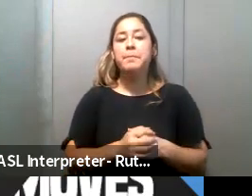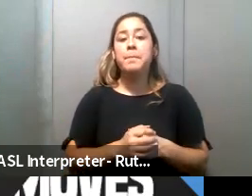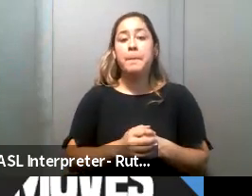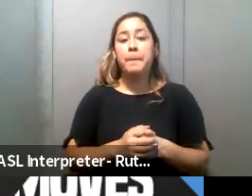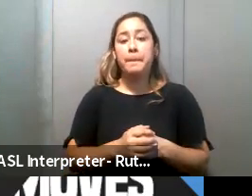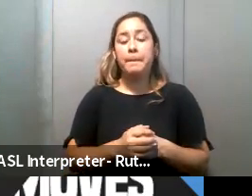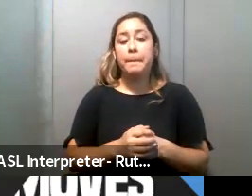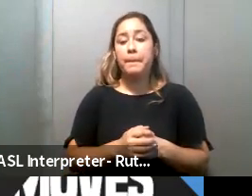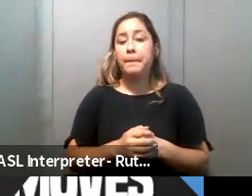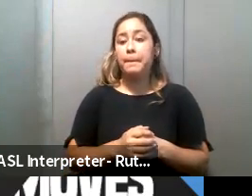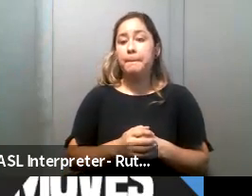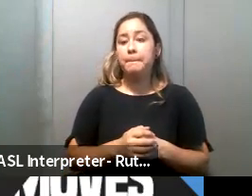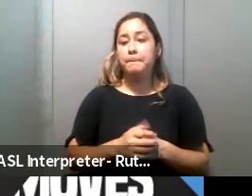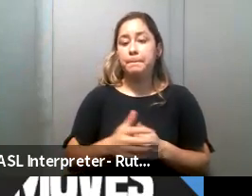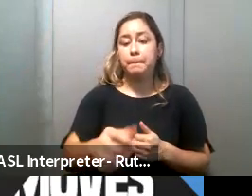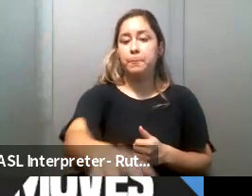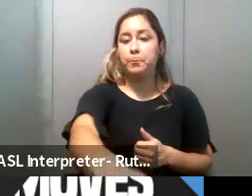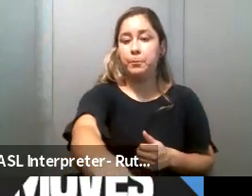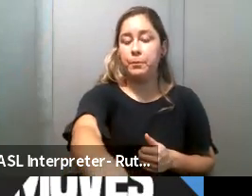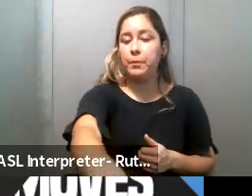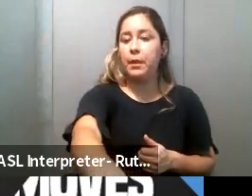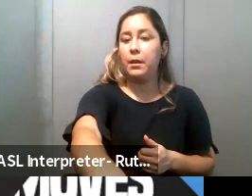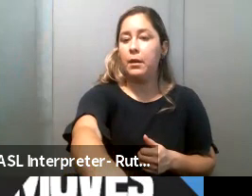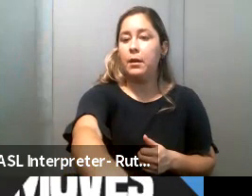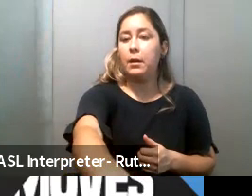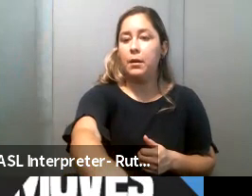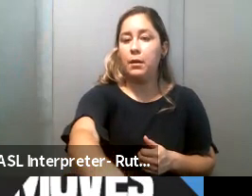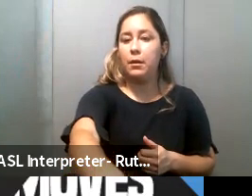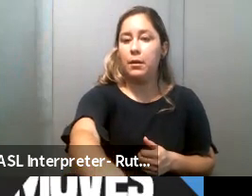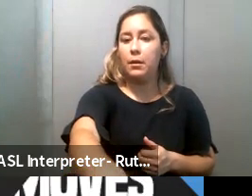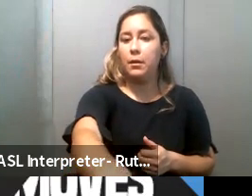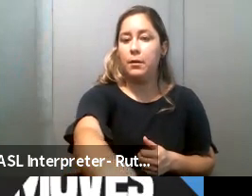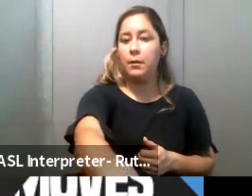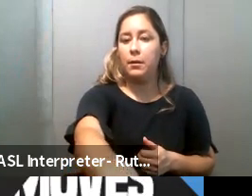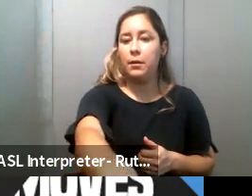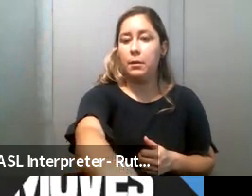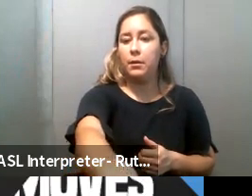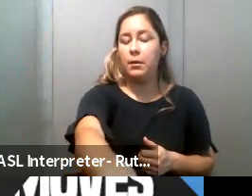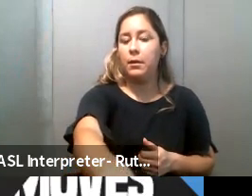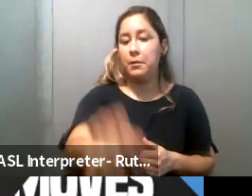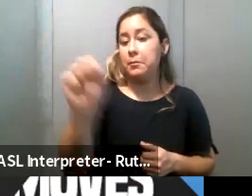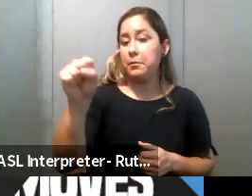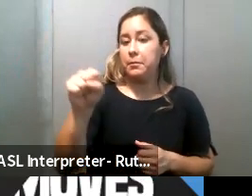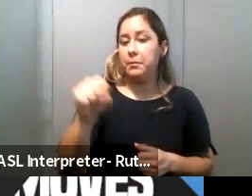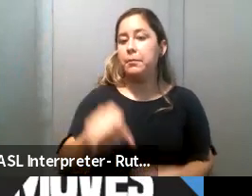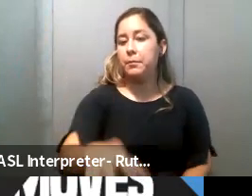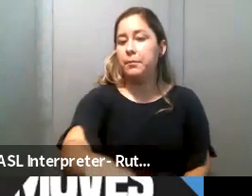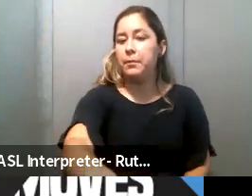de inmigración, construyendo puentes a través del cambio, movilización comunitaria y